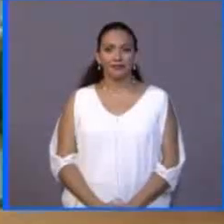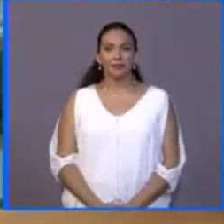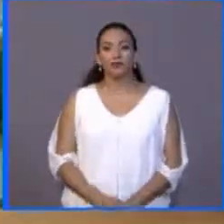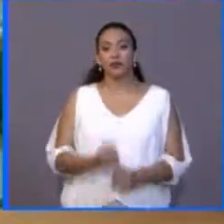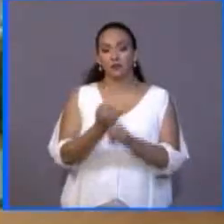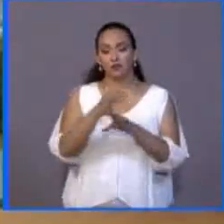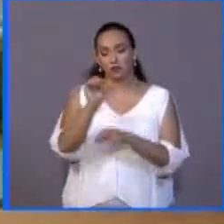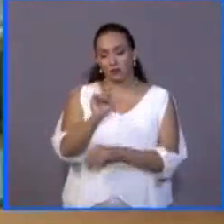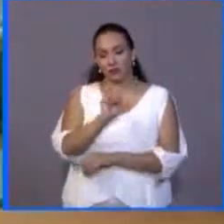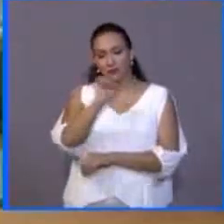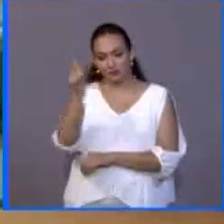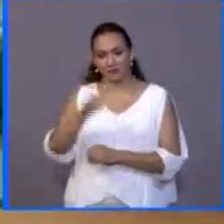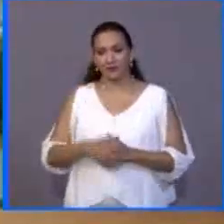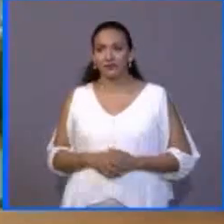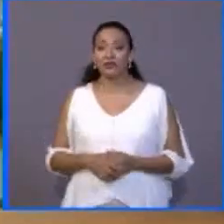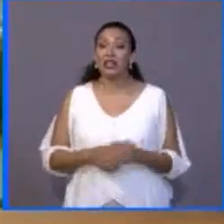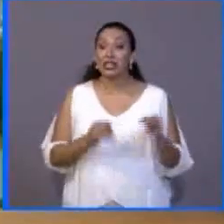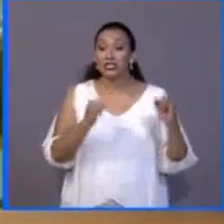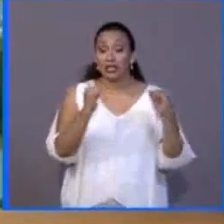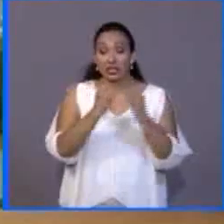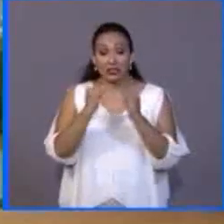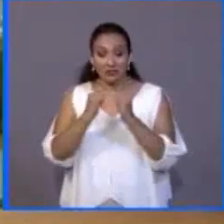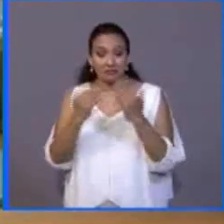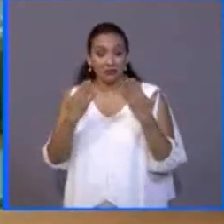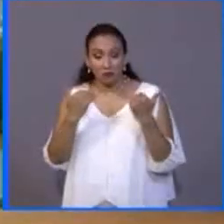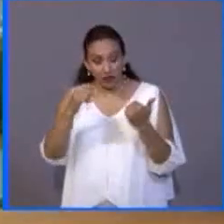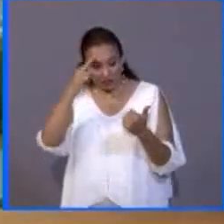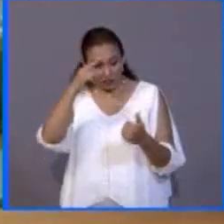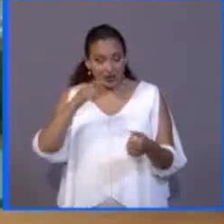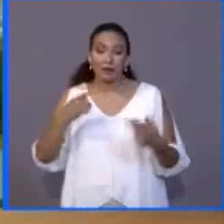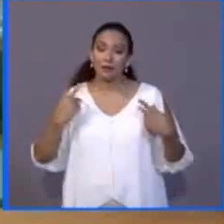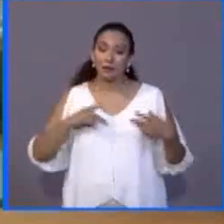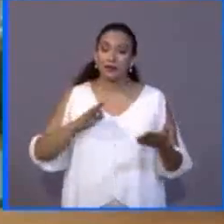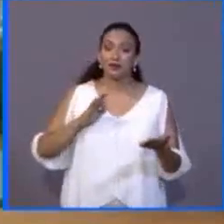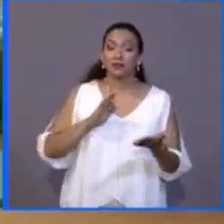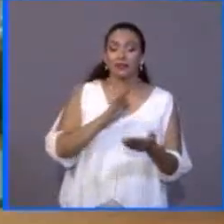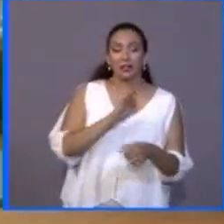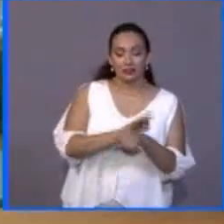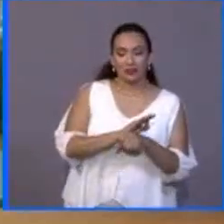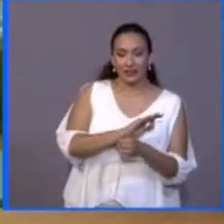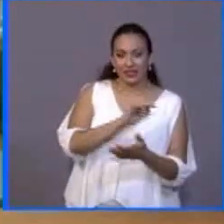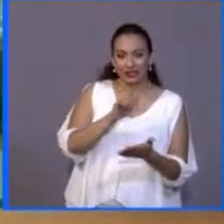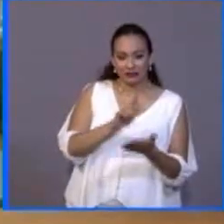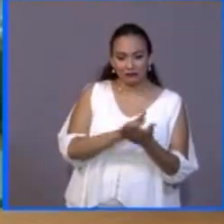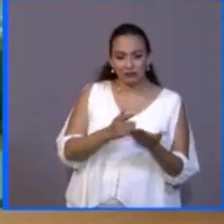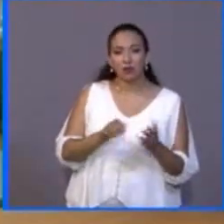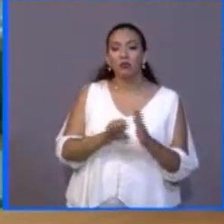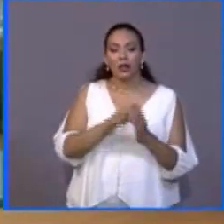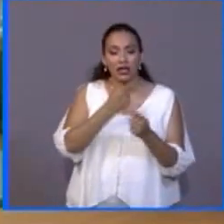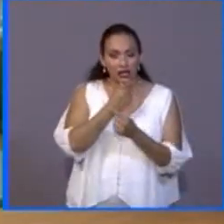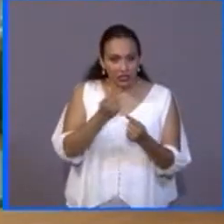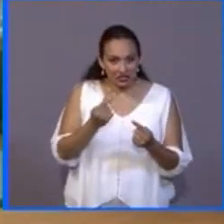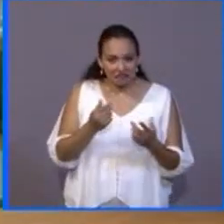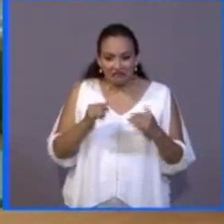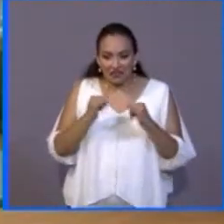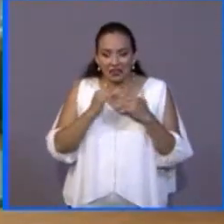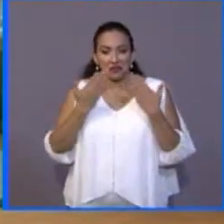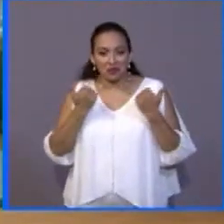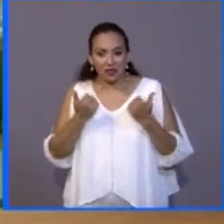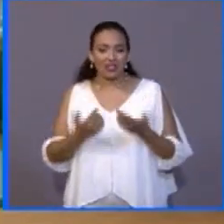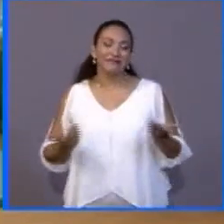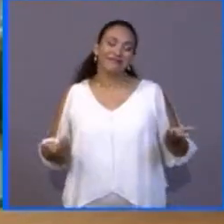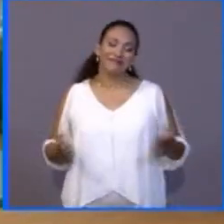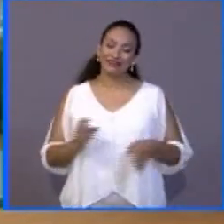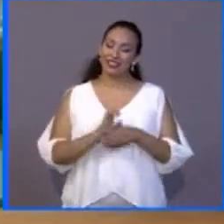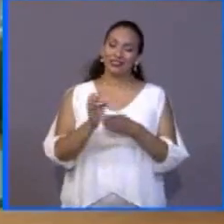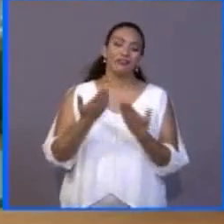En otra información, sin instituciones que hagan efectivas las leyes que protegen derechos de grupos vulnerables como la infancia, de nada sirven los